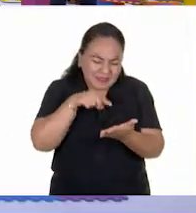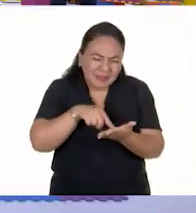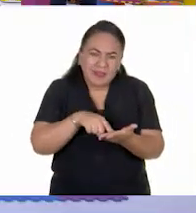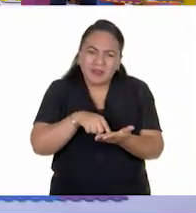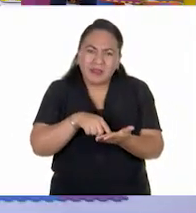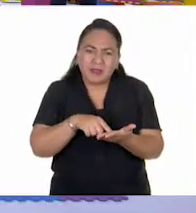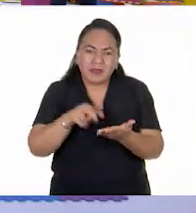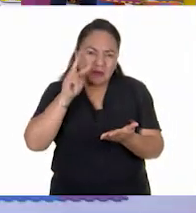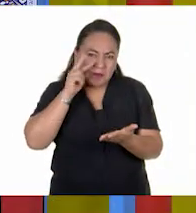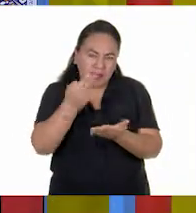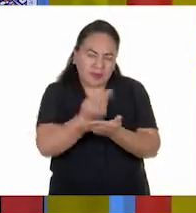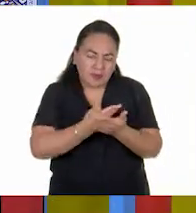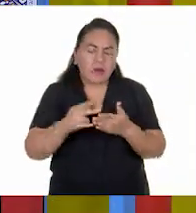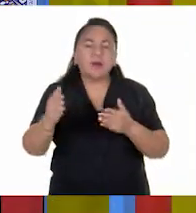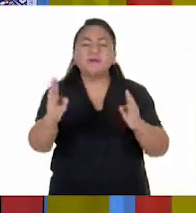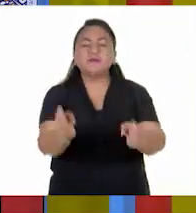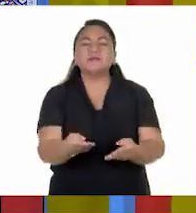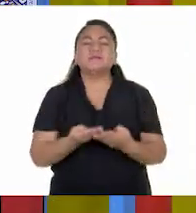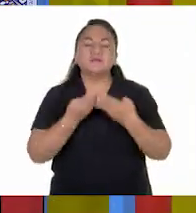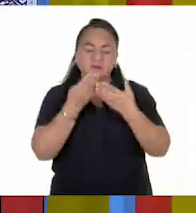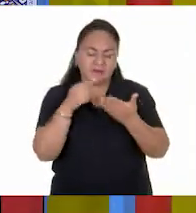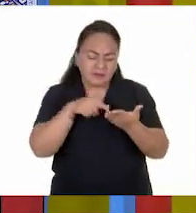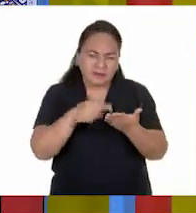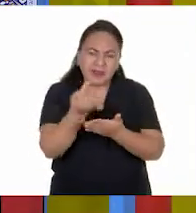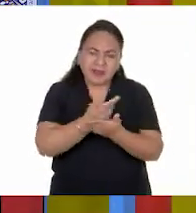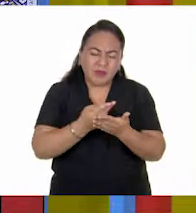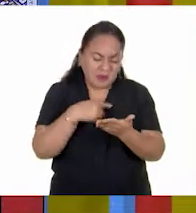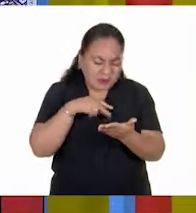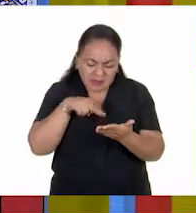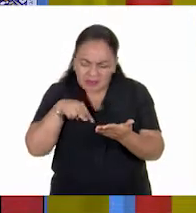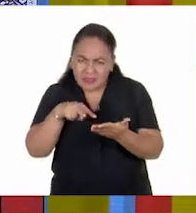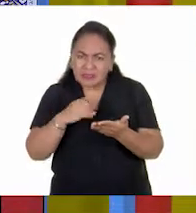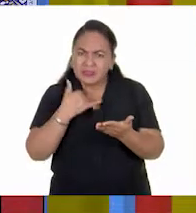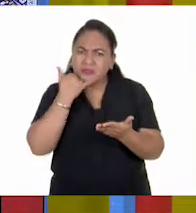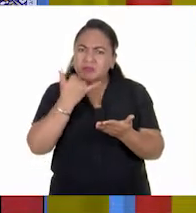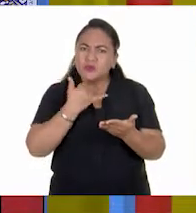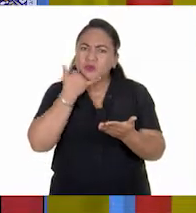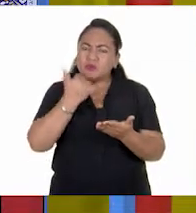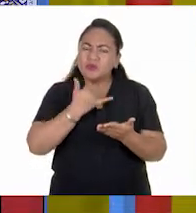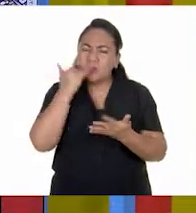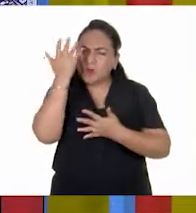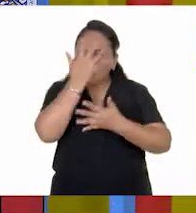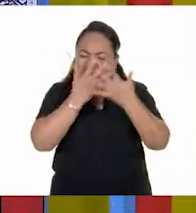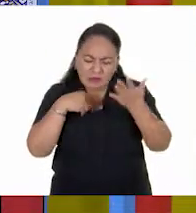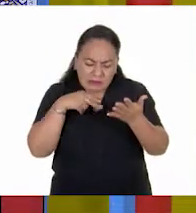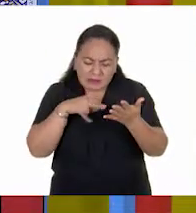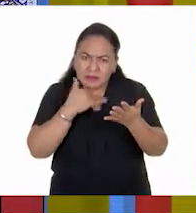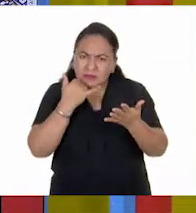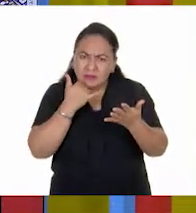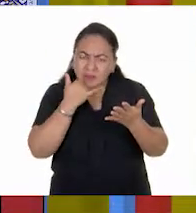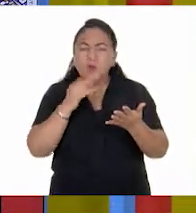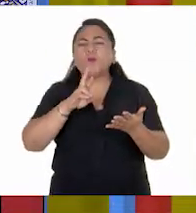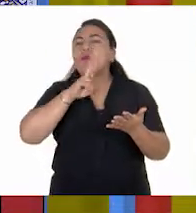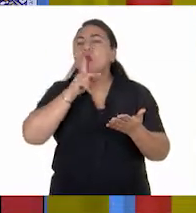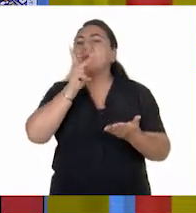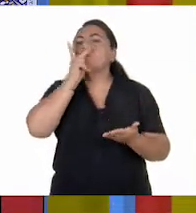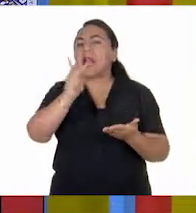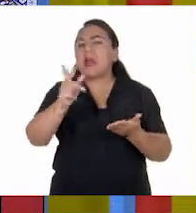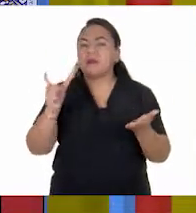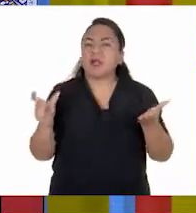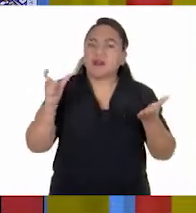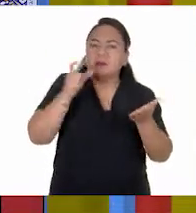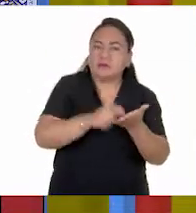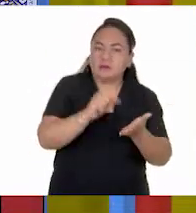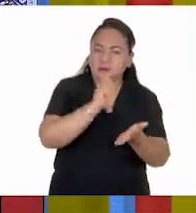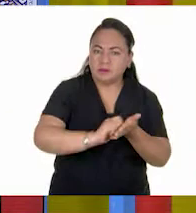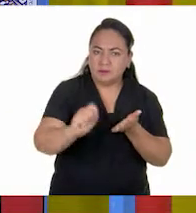Cuando ustedes observen su croquis y alguno de sus dibujos pueda causar una confusión, escriban la palabra. ¿Qué les parece